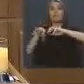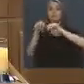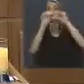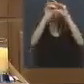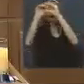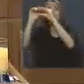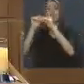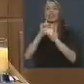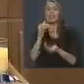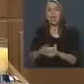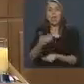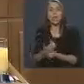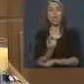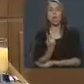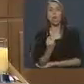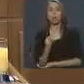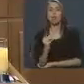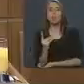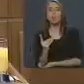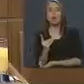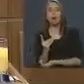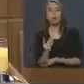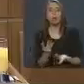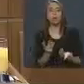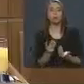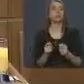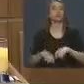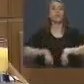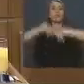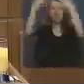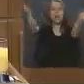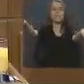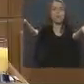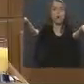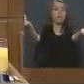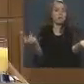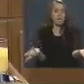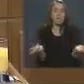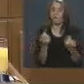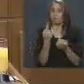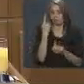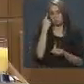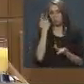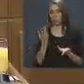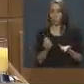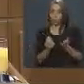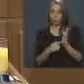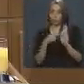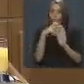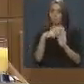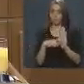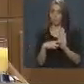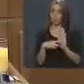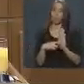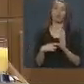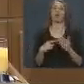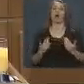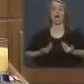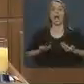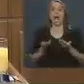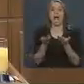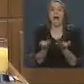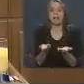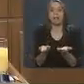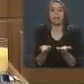Es decir, a mí no me parece razonable que, tratándose de un proyecto que lo que apunta es dar cobertura de